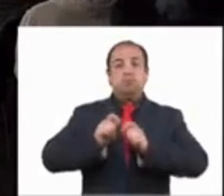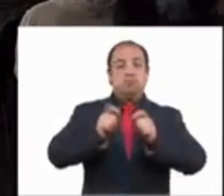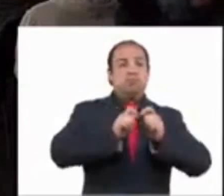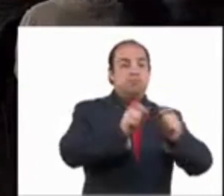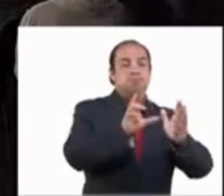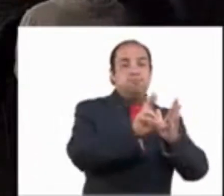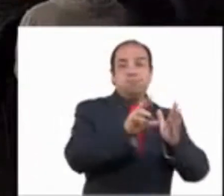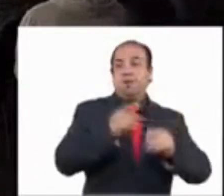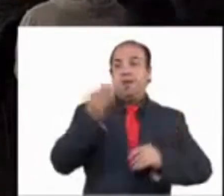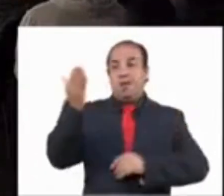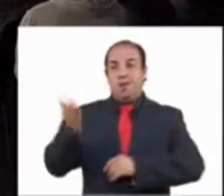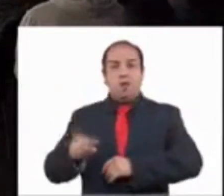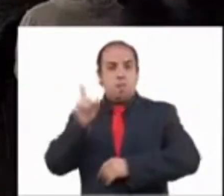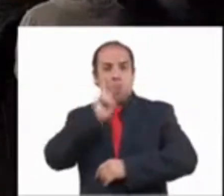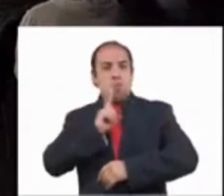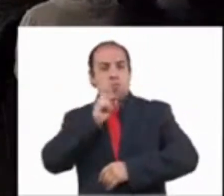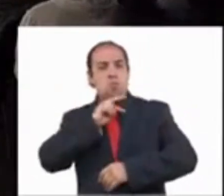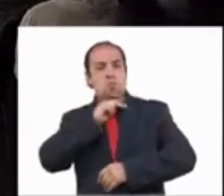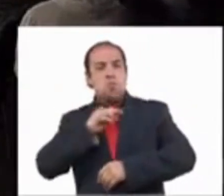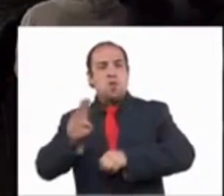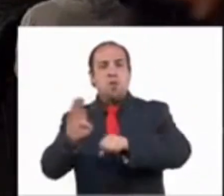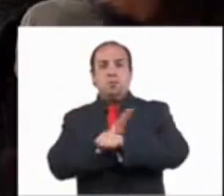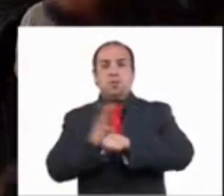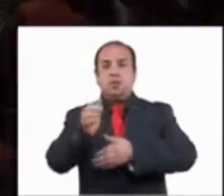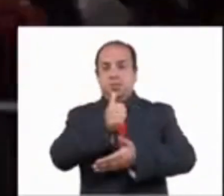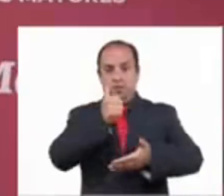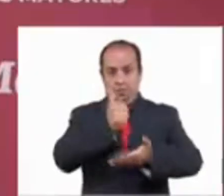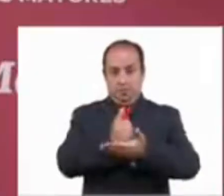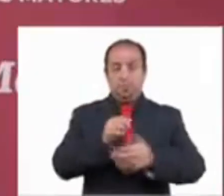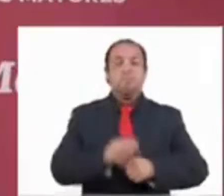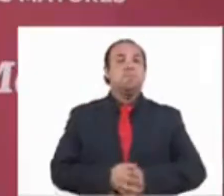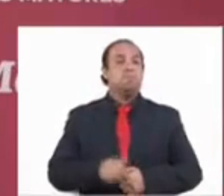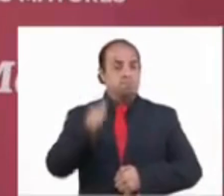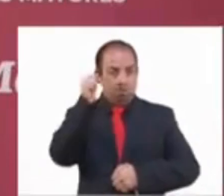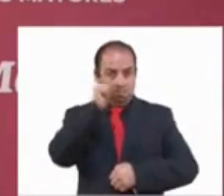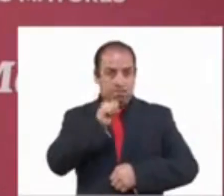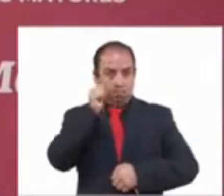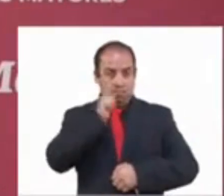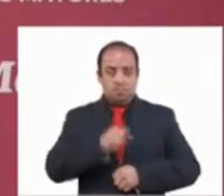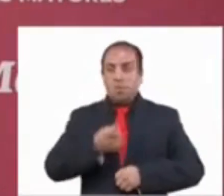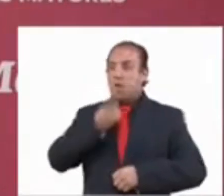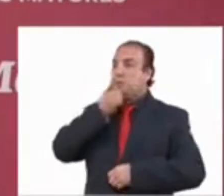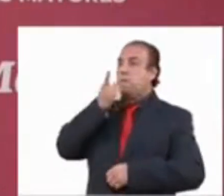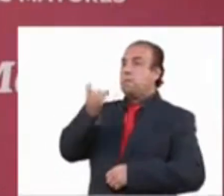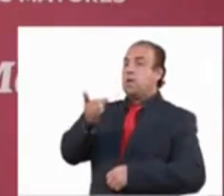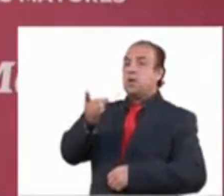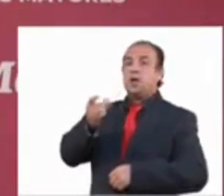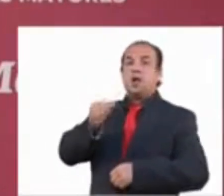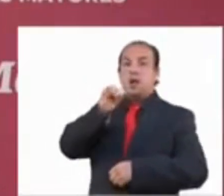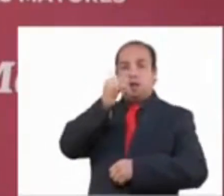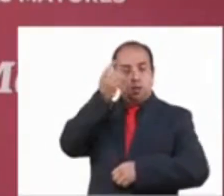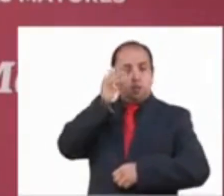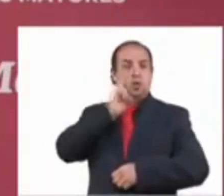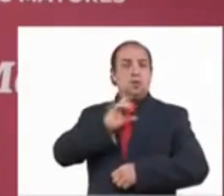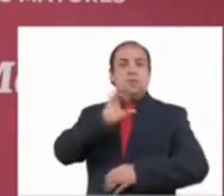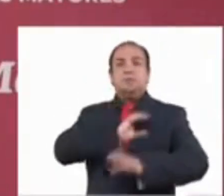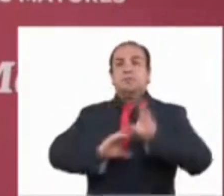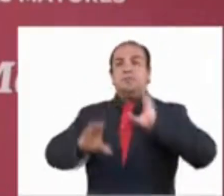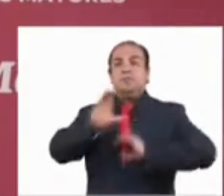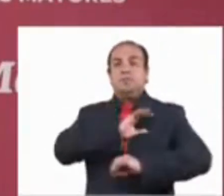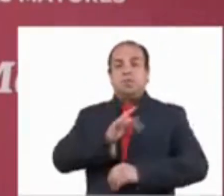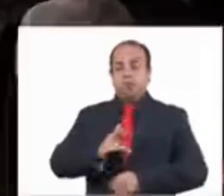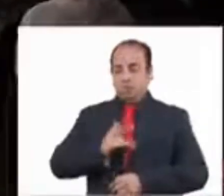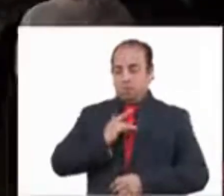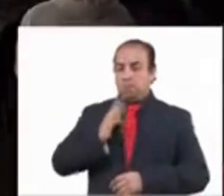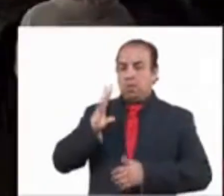preocupada por el bienestar de la ciudad. Yo finalmente quiero decirle algo a la doctora Claudia. Me siento muy